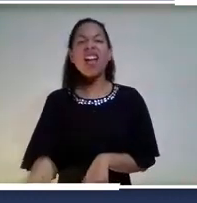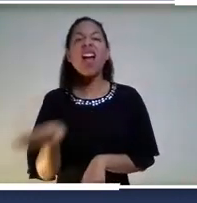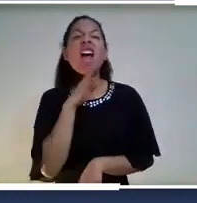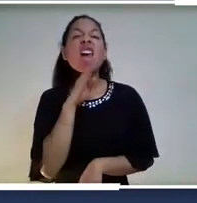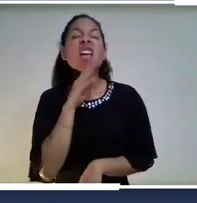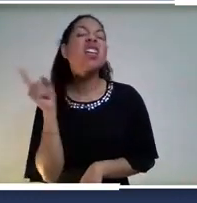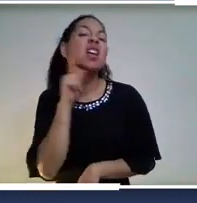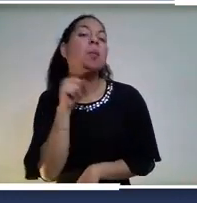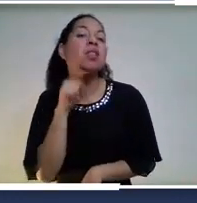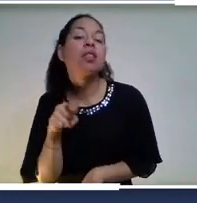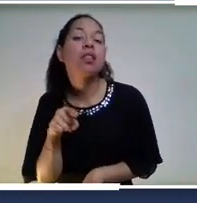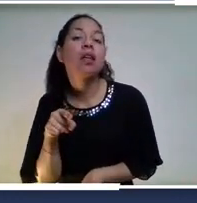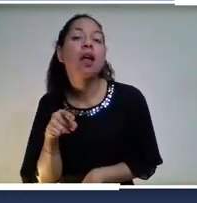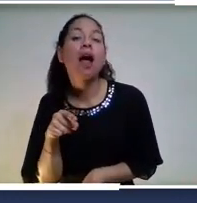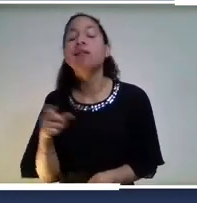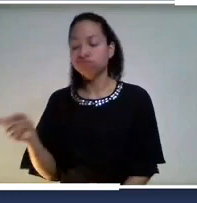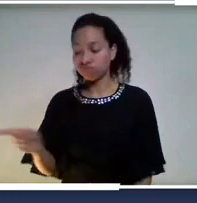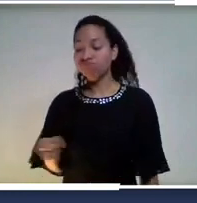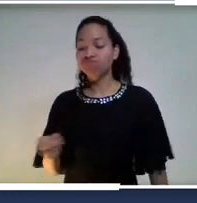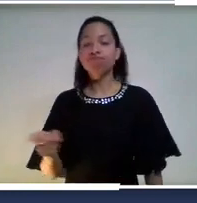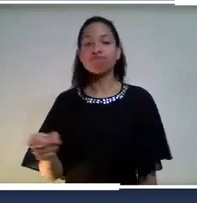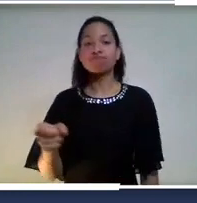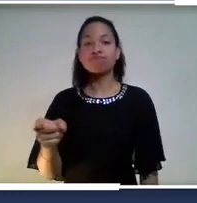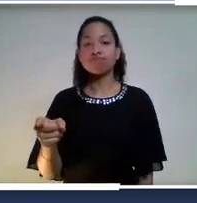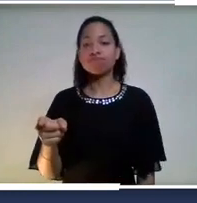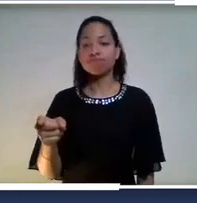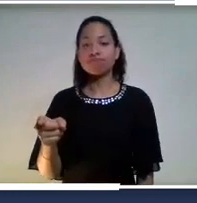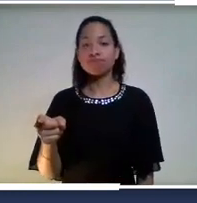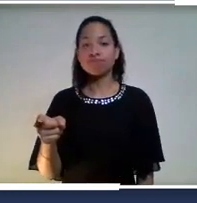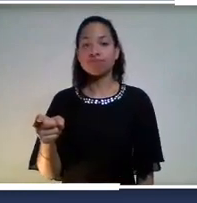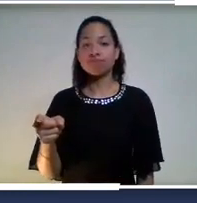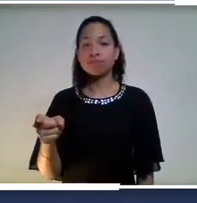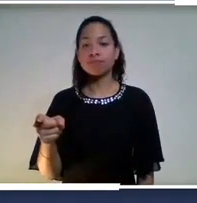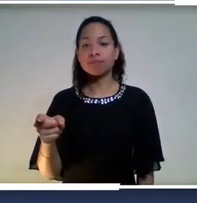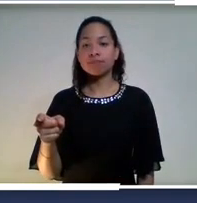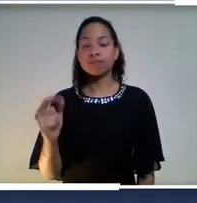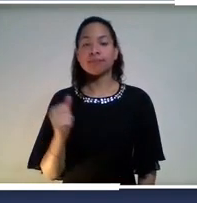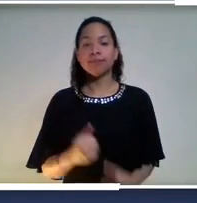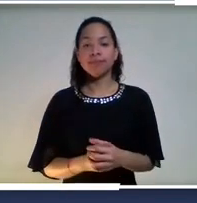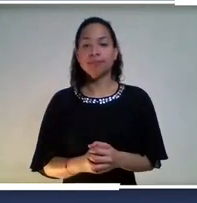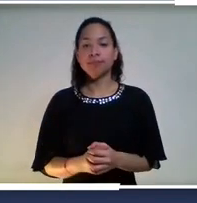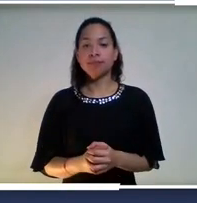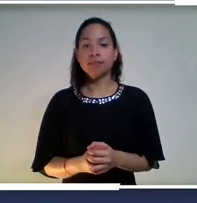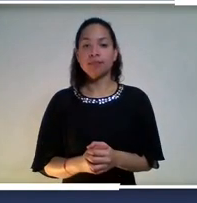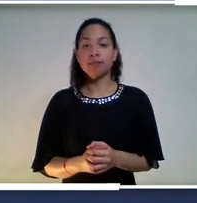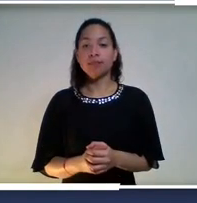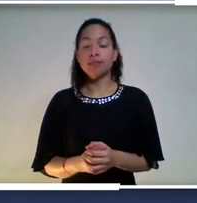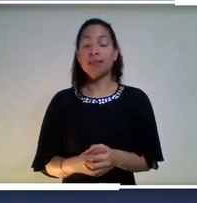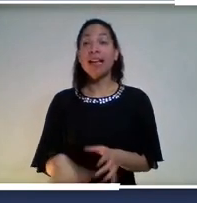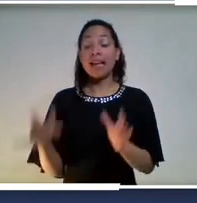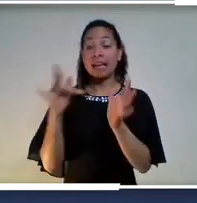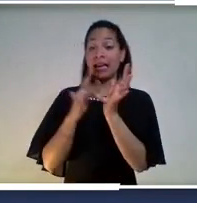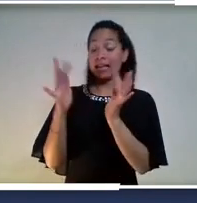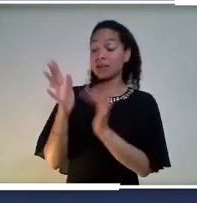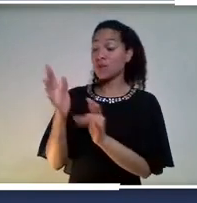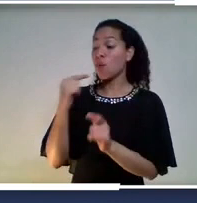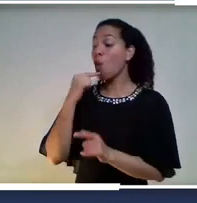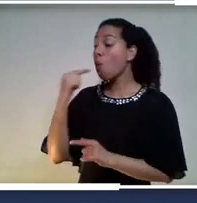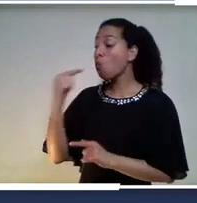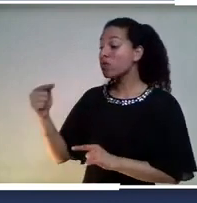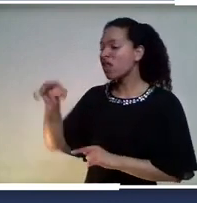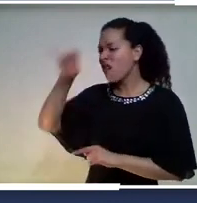serpiente metió por eso jesús dijo del lo siguiente en san juan 8 44